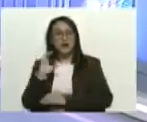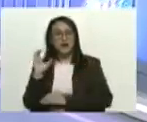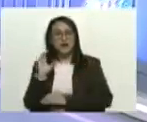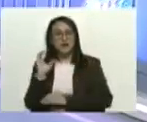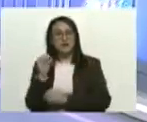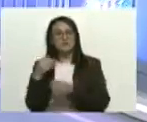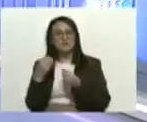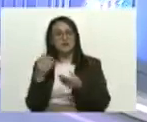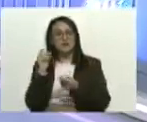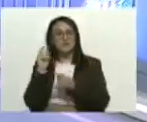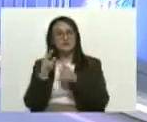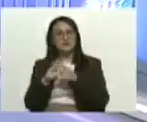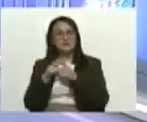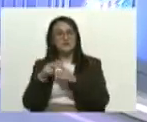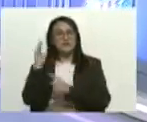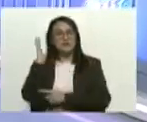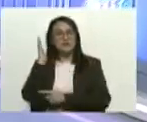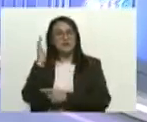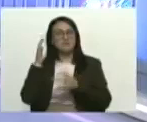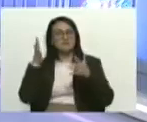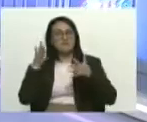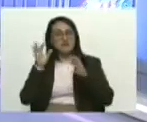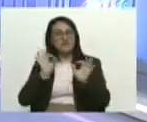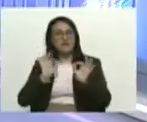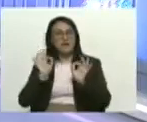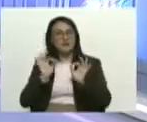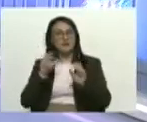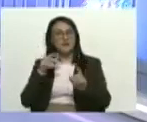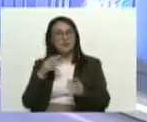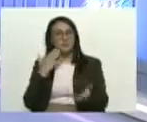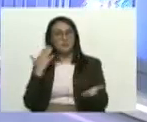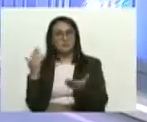se desarrolla el taller Inducción al Teatro del Oprimido.